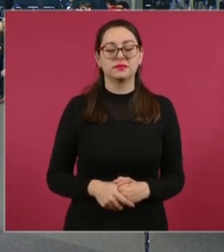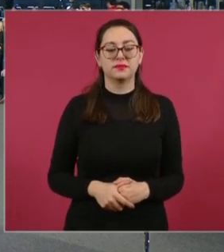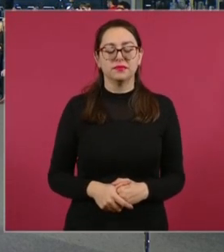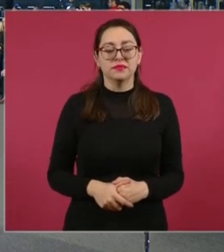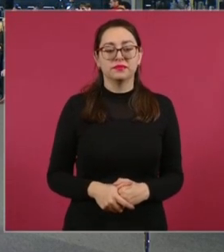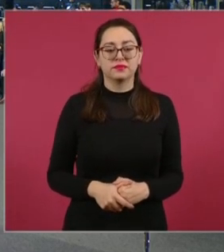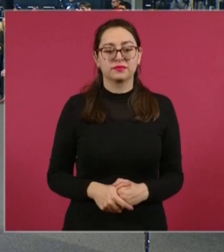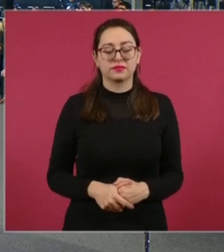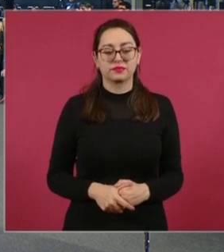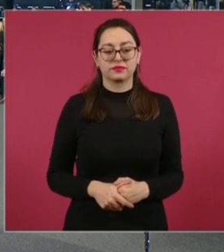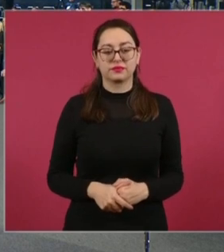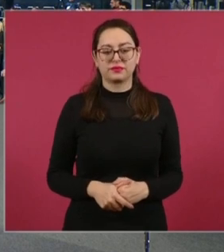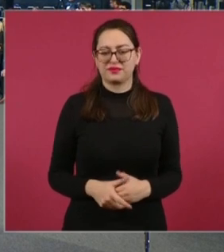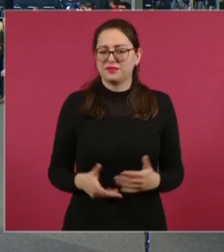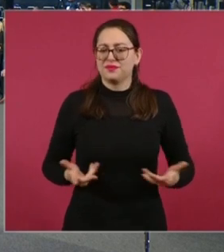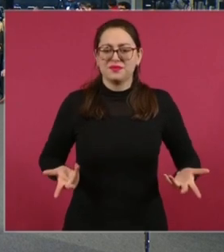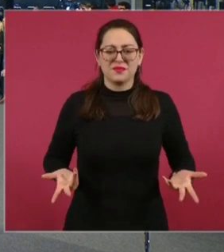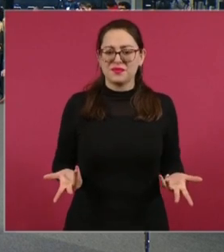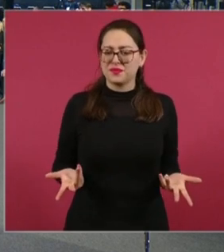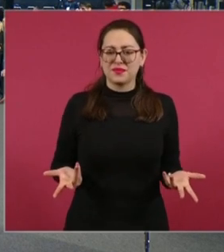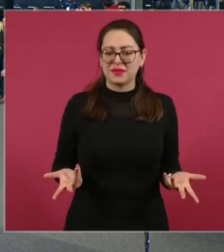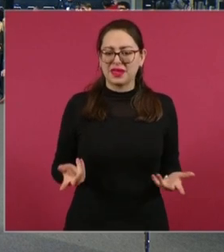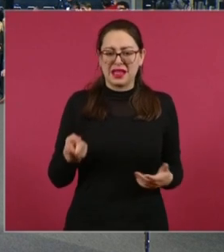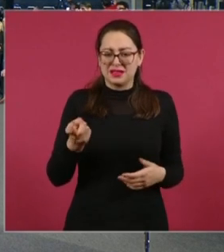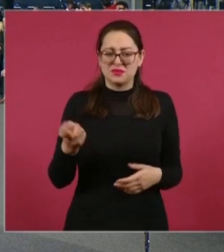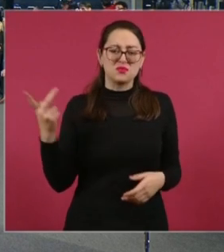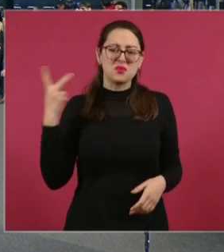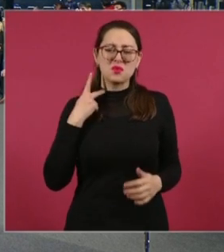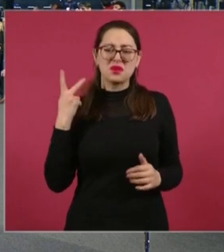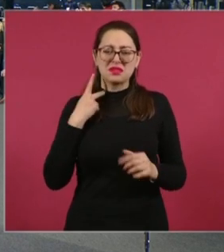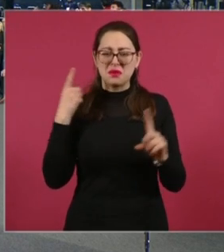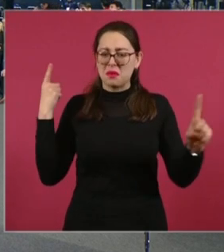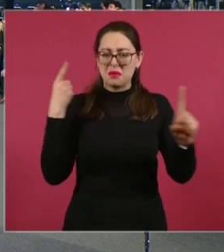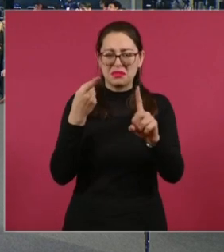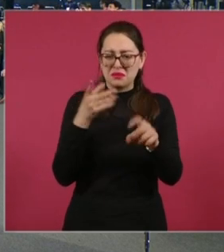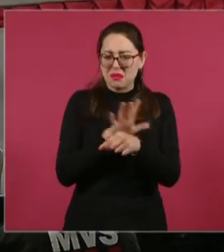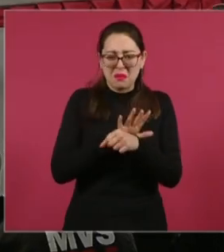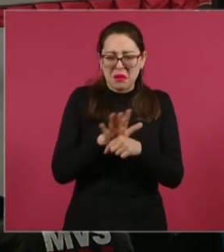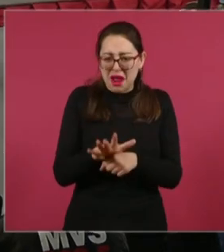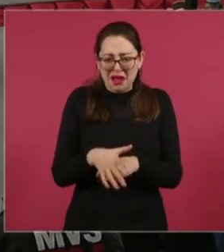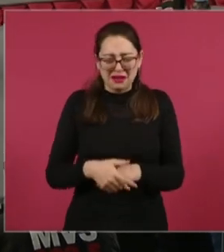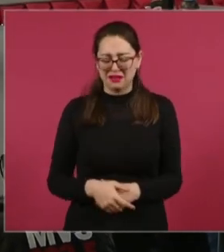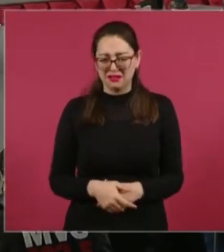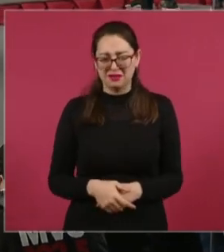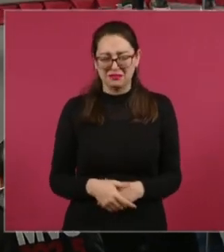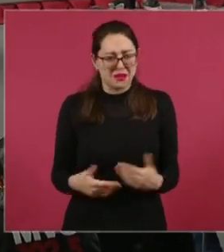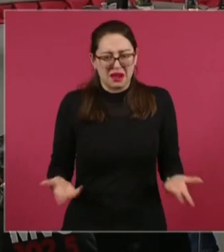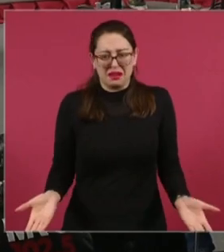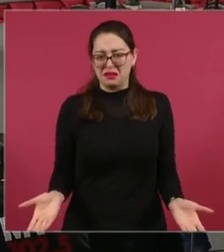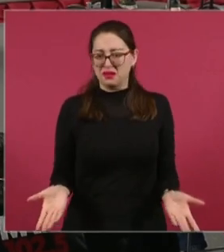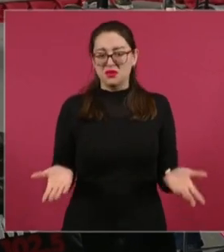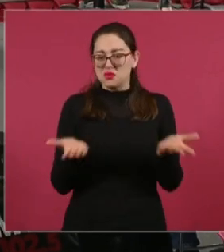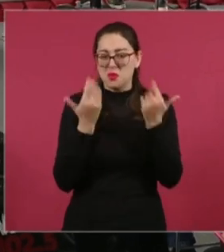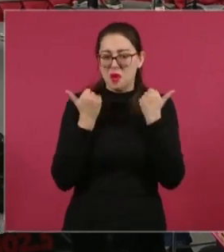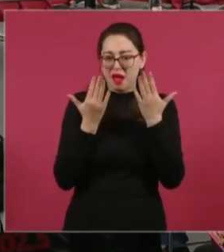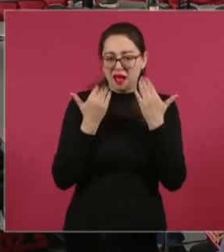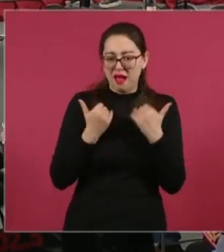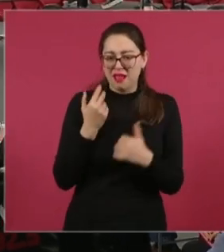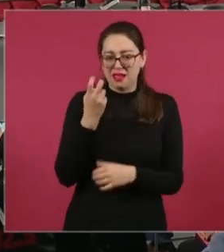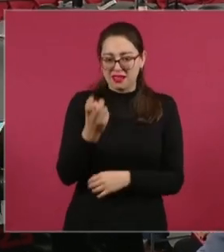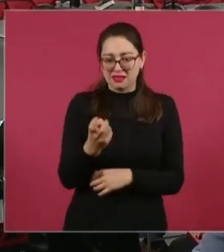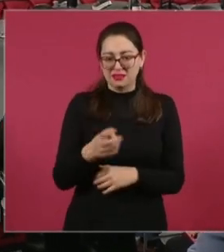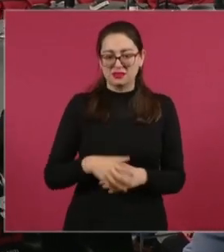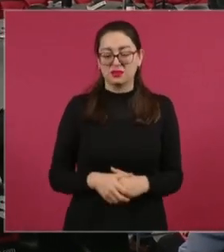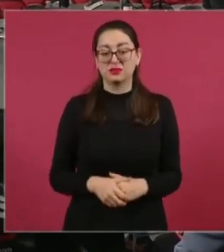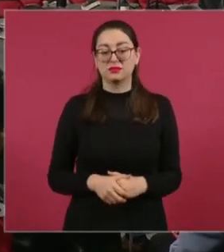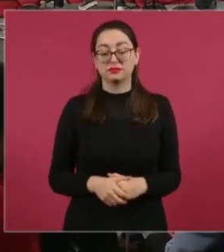Pero ¿qué propósito político? ¿Para qué? No, sí